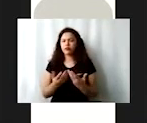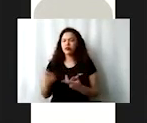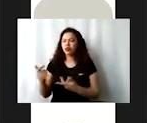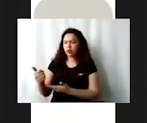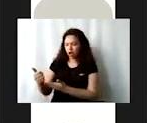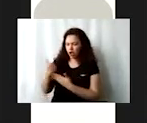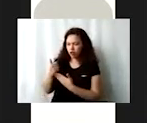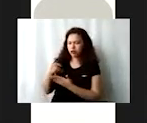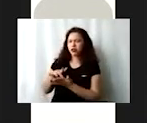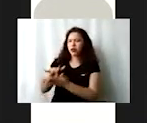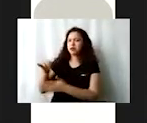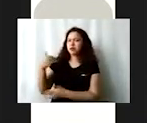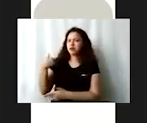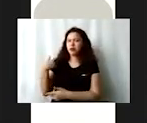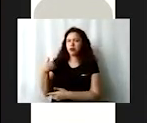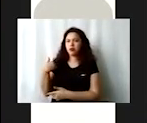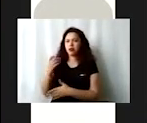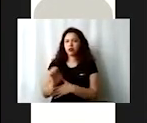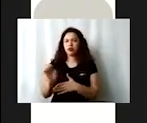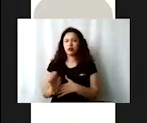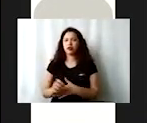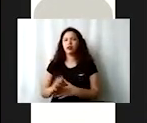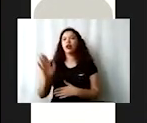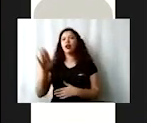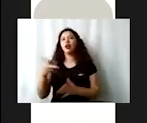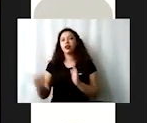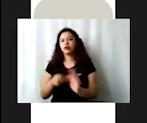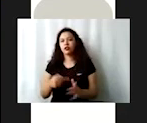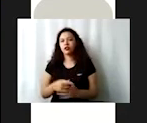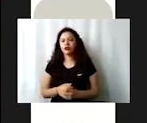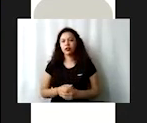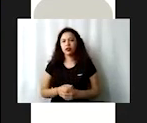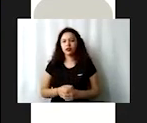y entonces, ay Dios, otra vez esta,